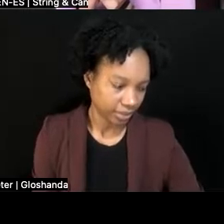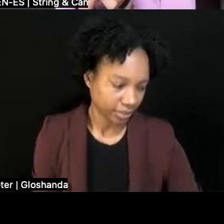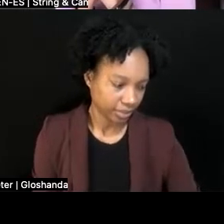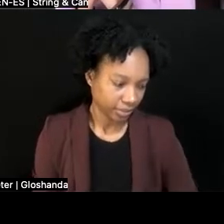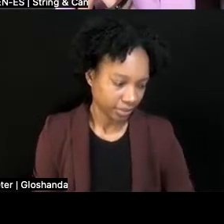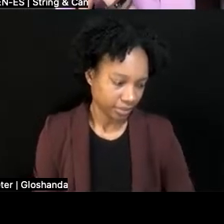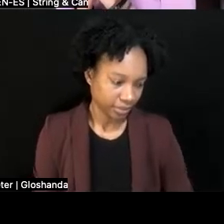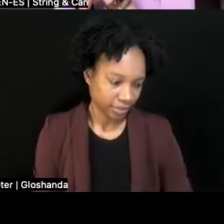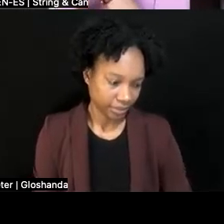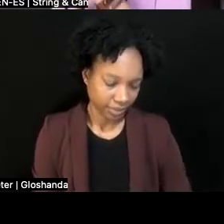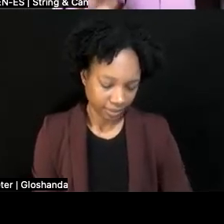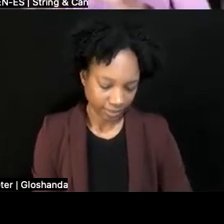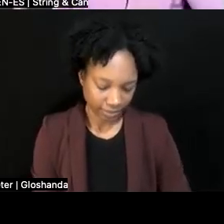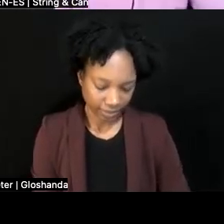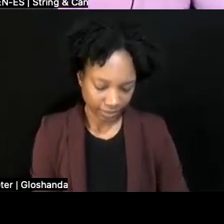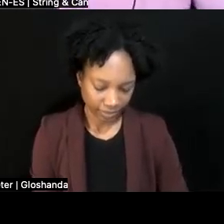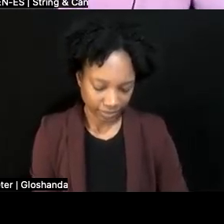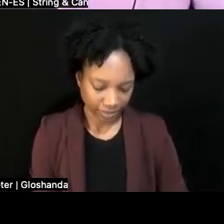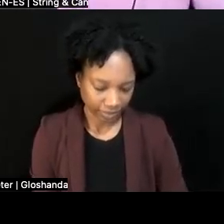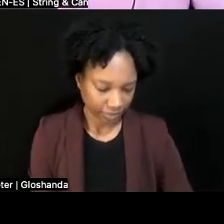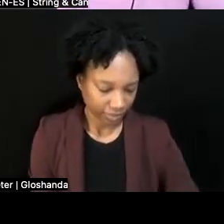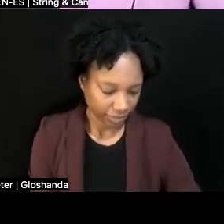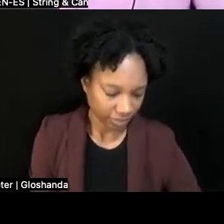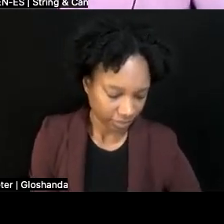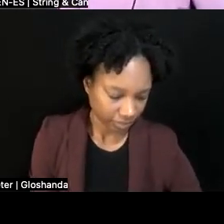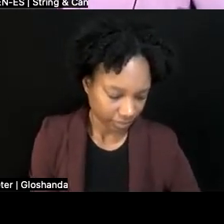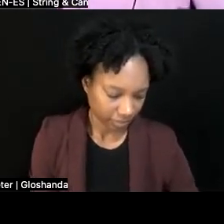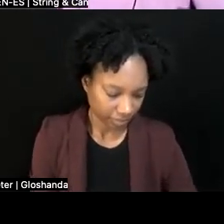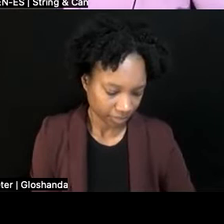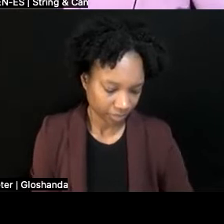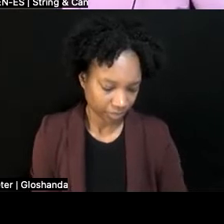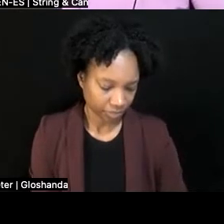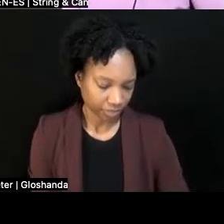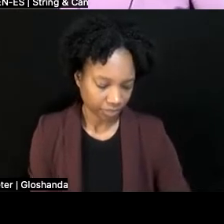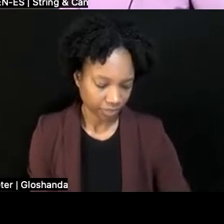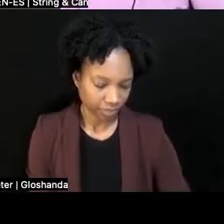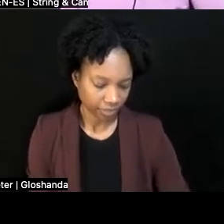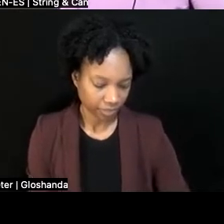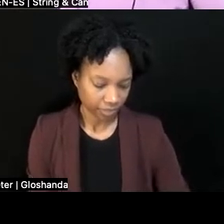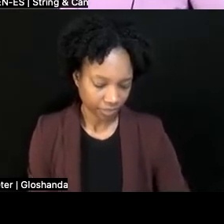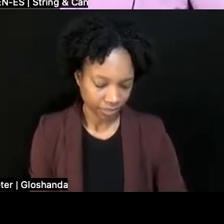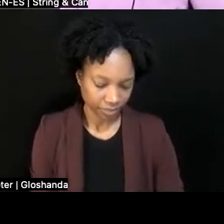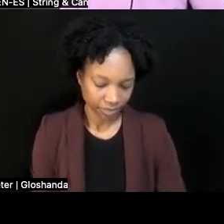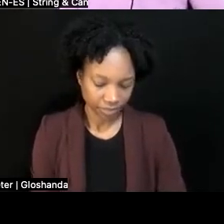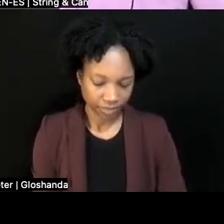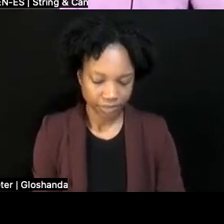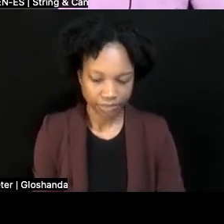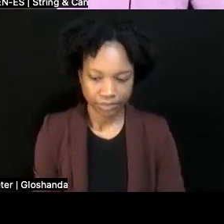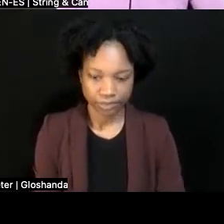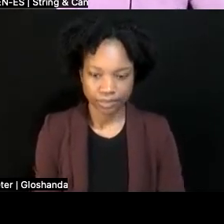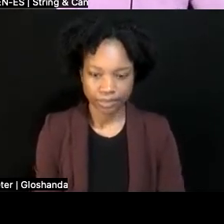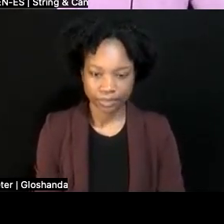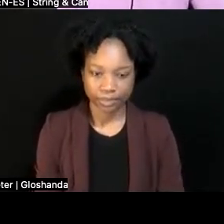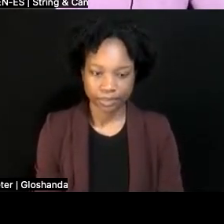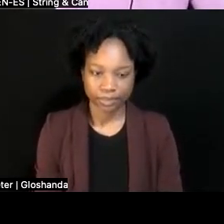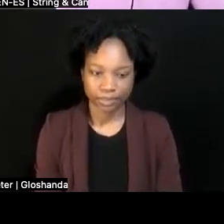ayudarnos a entender su perspectiva, a ver el mundo como de otra perspectiva y utilizar la